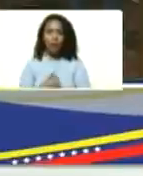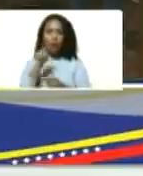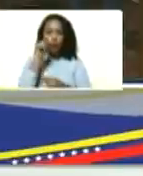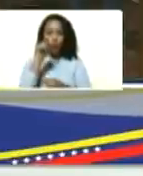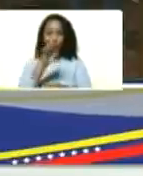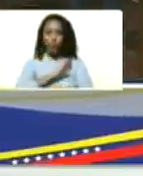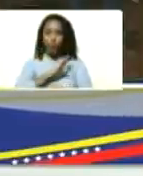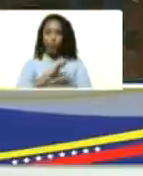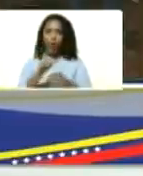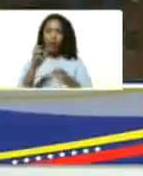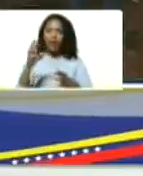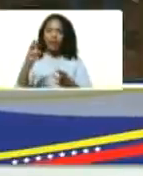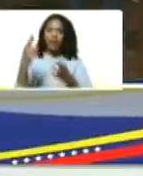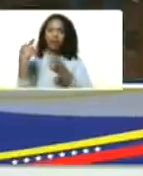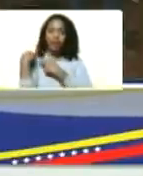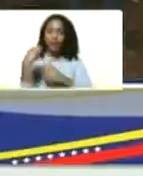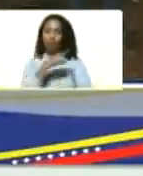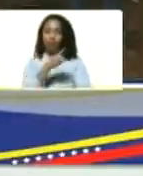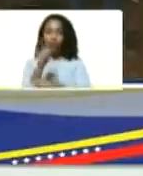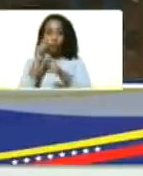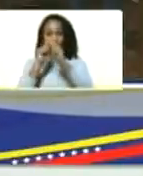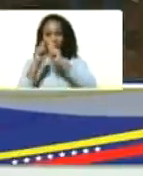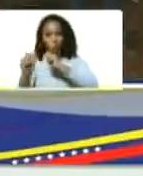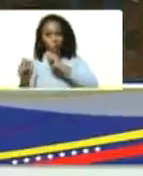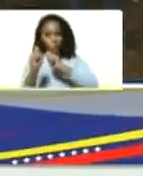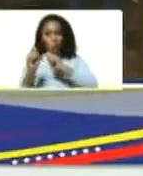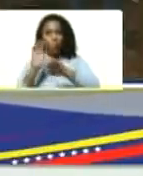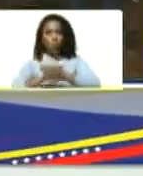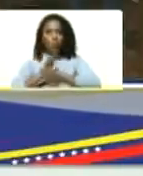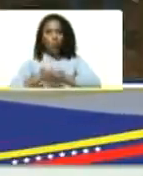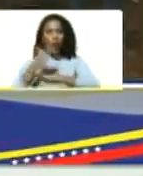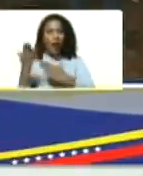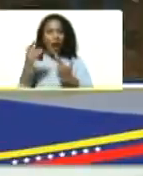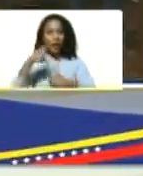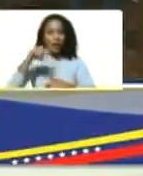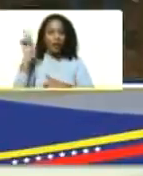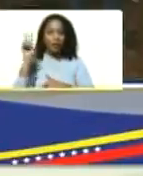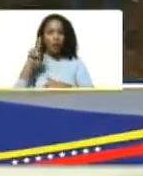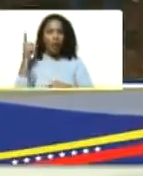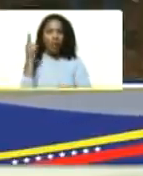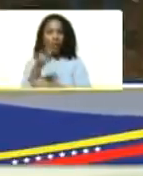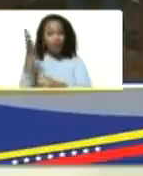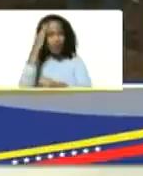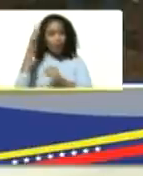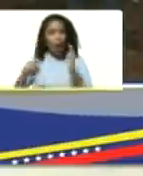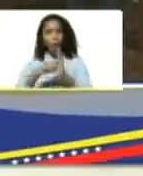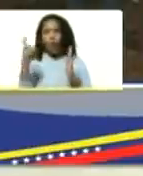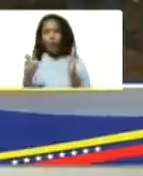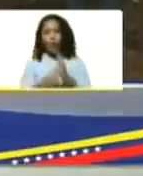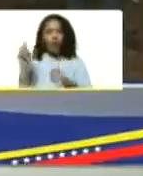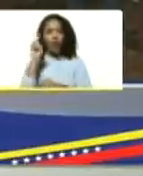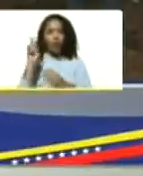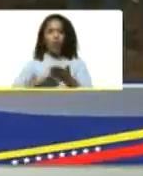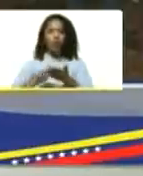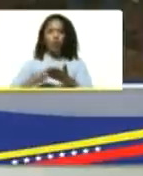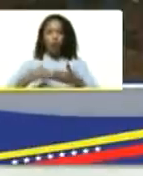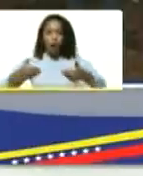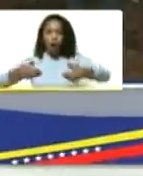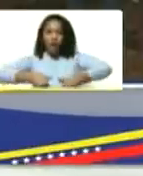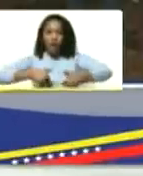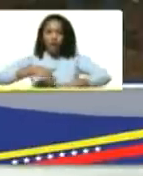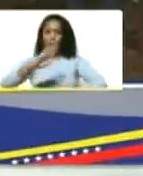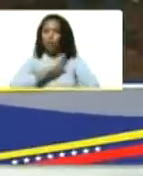meter el esfuerzo porque venezuela deben saberlo todos venezuela se ha recuperado con esfuerzo